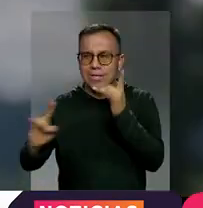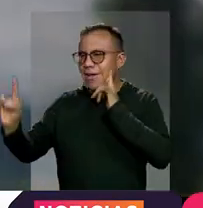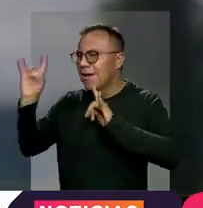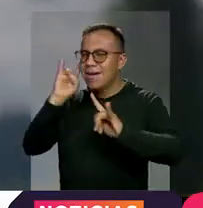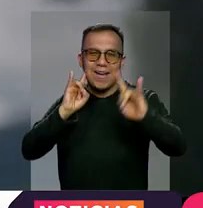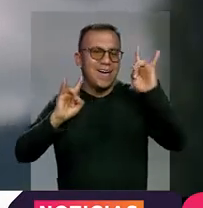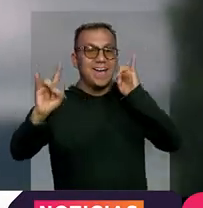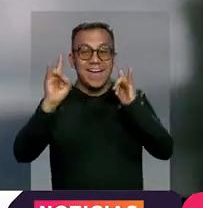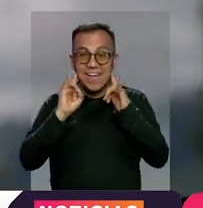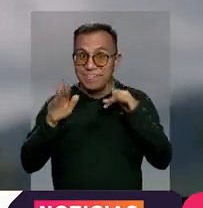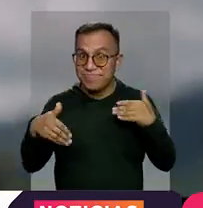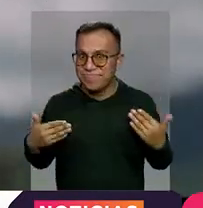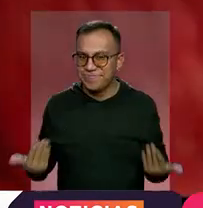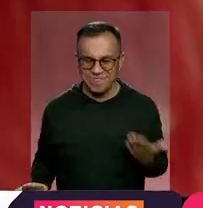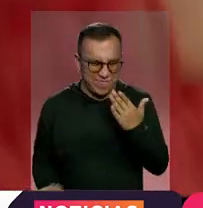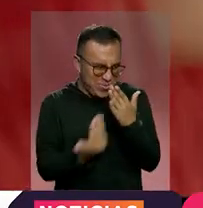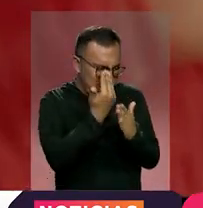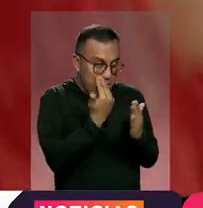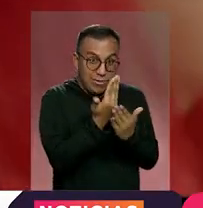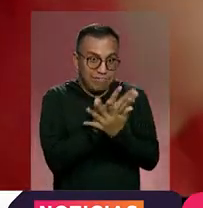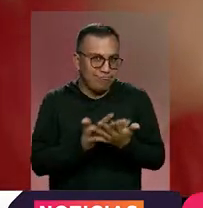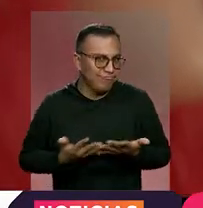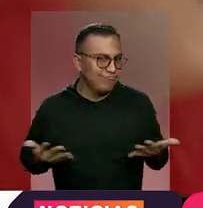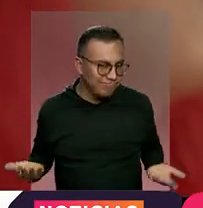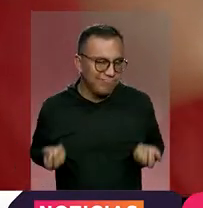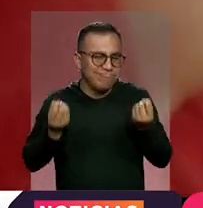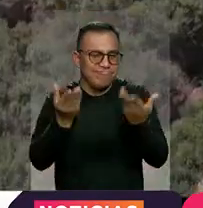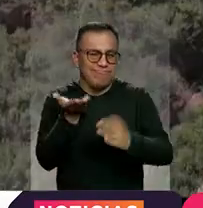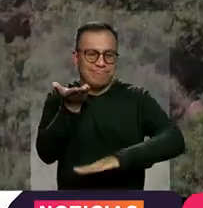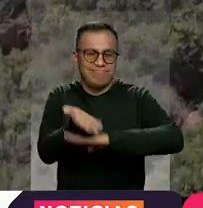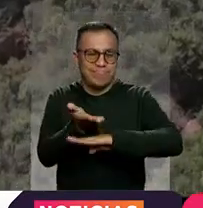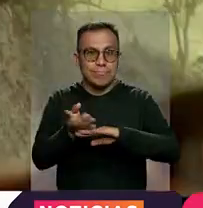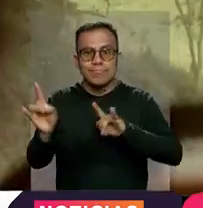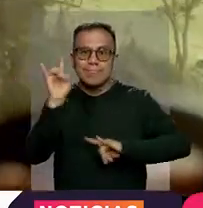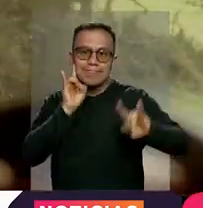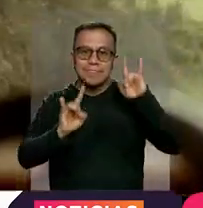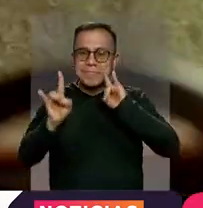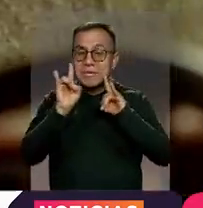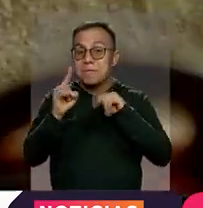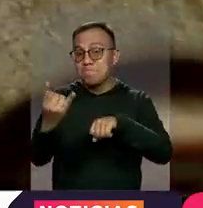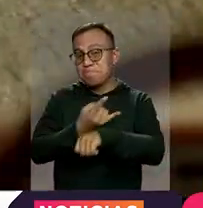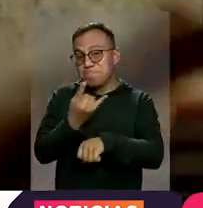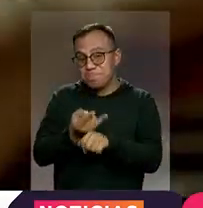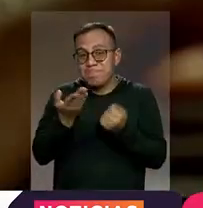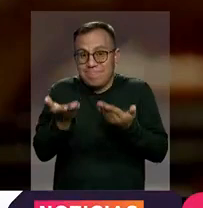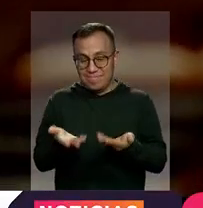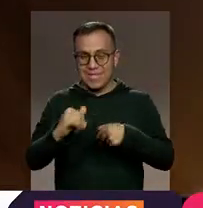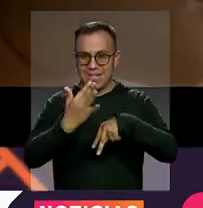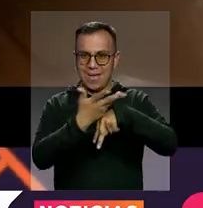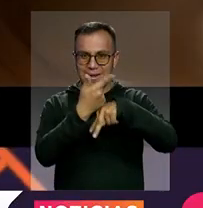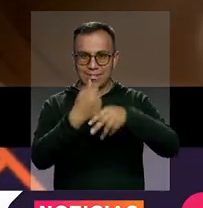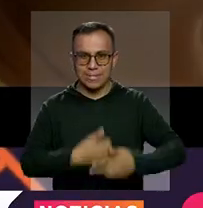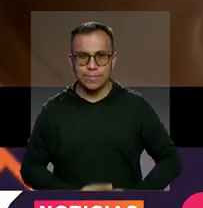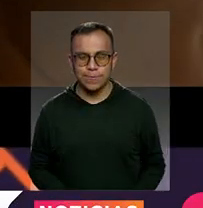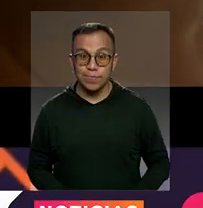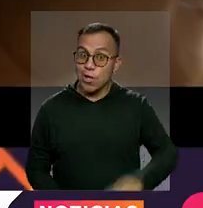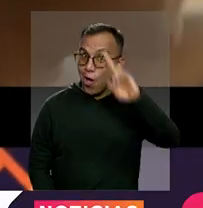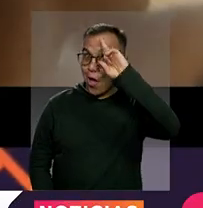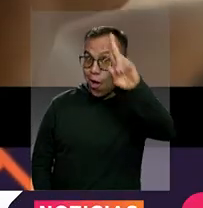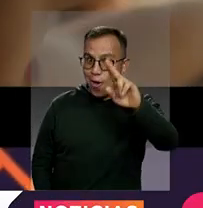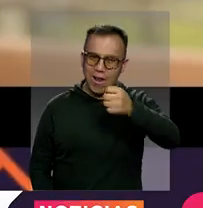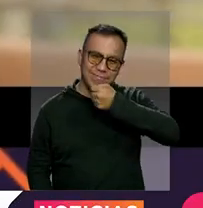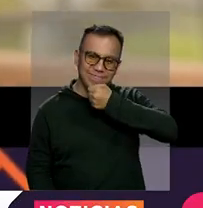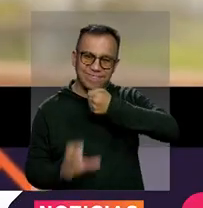través de un sonido que utiliza nuevos elementos en la propuesta de audio que usualmente utiliza esta artista. Hola amigos de